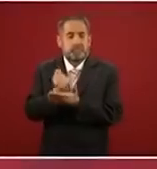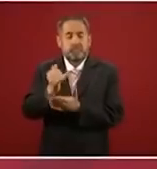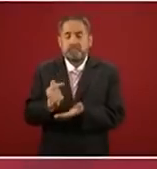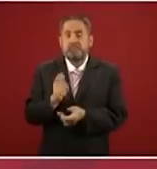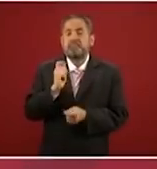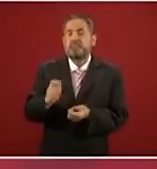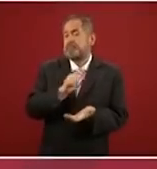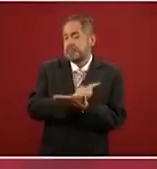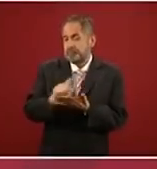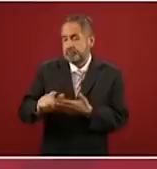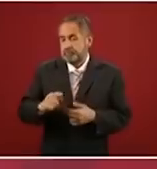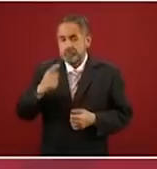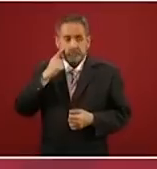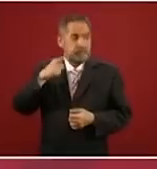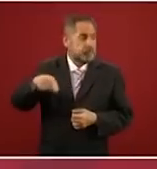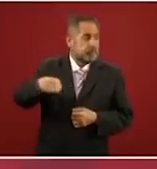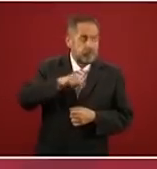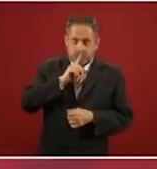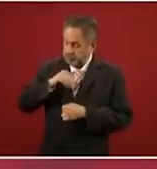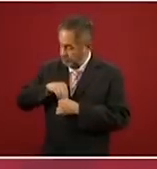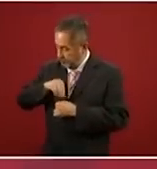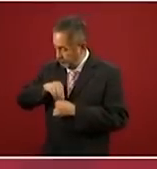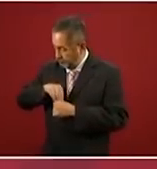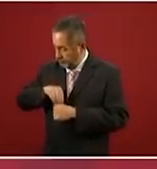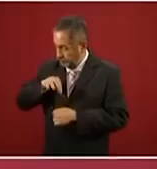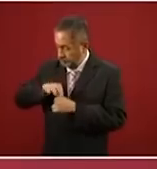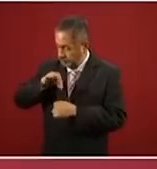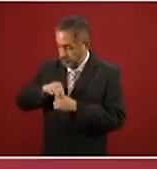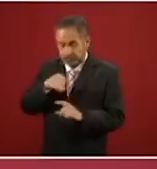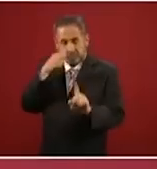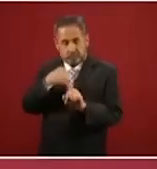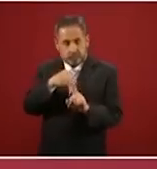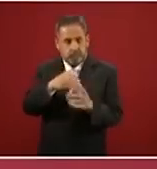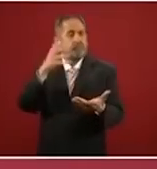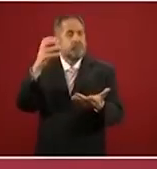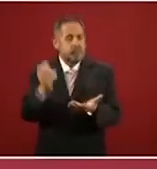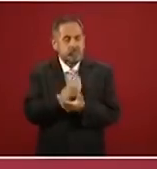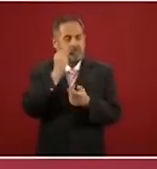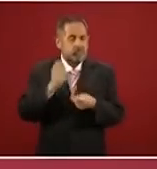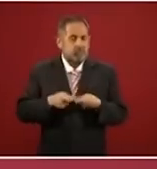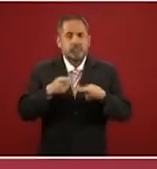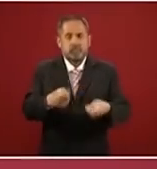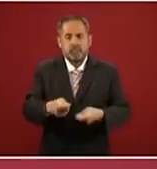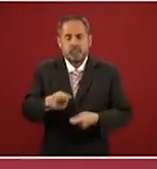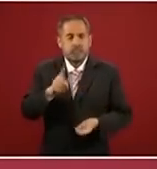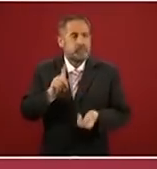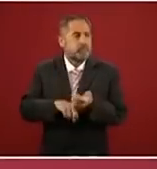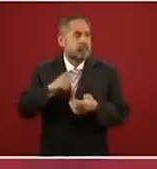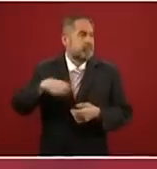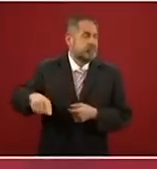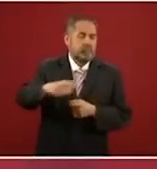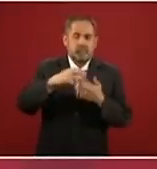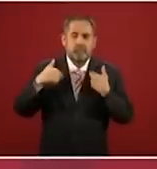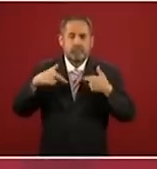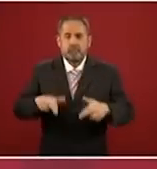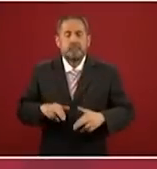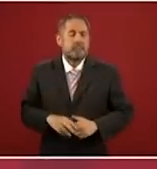libre secreto directo van a elegir a sus representantes